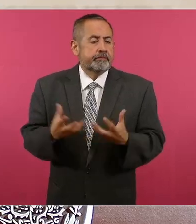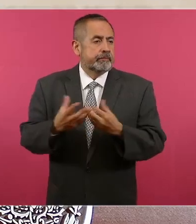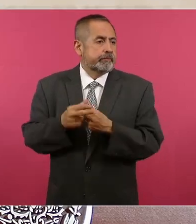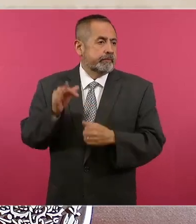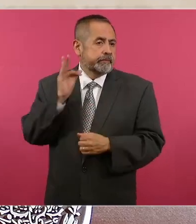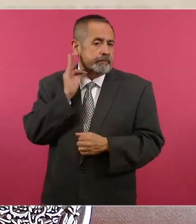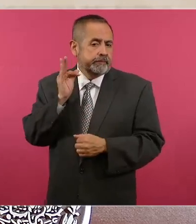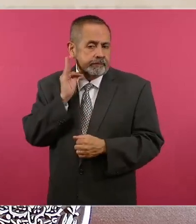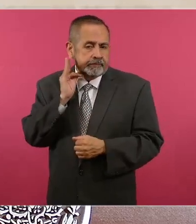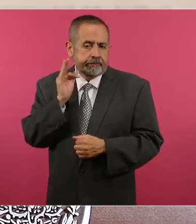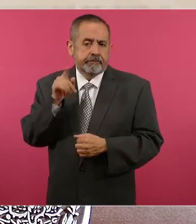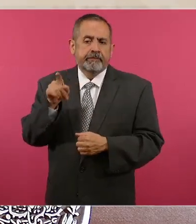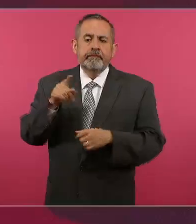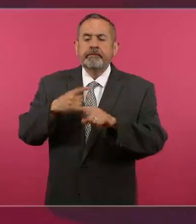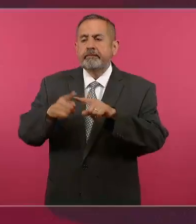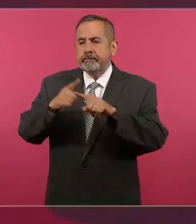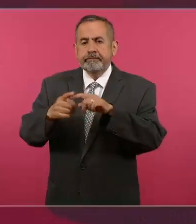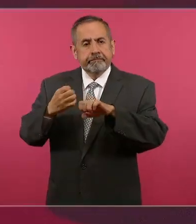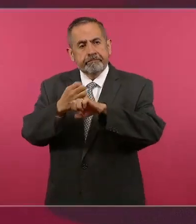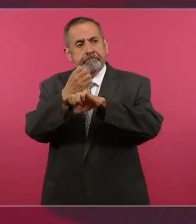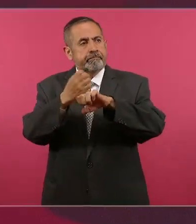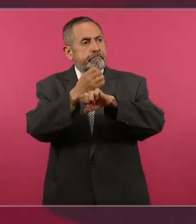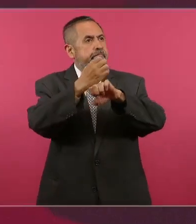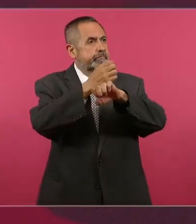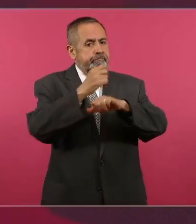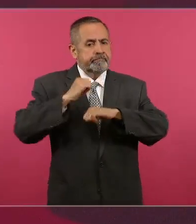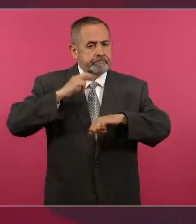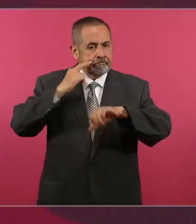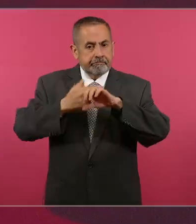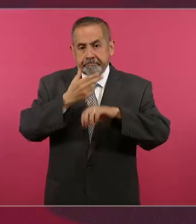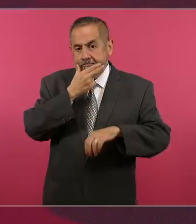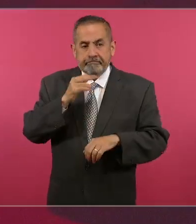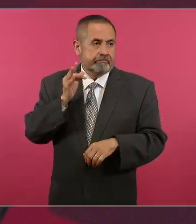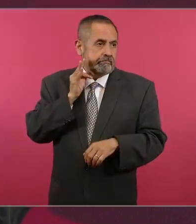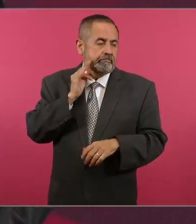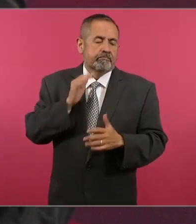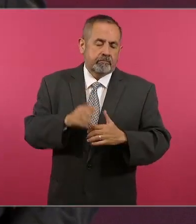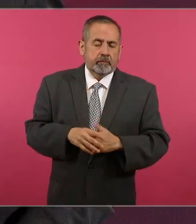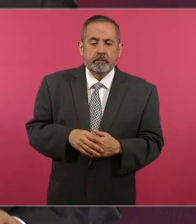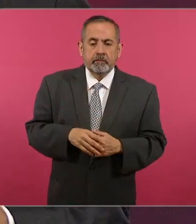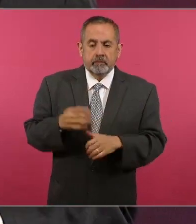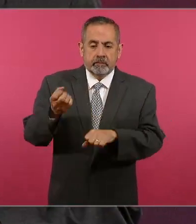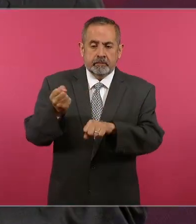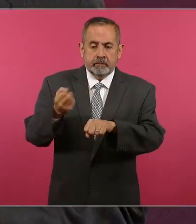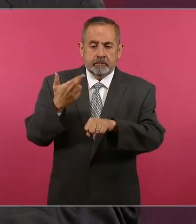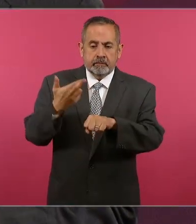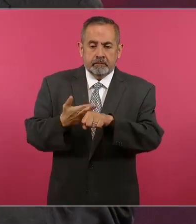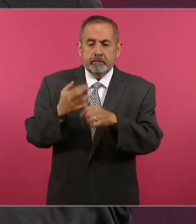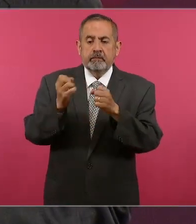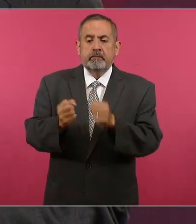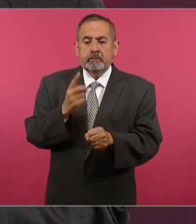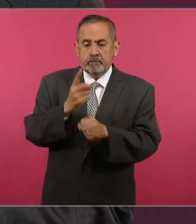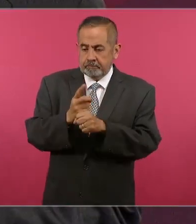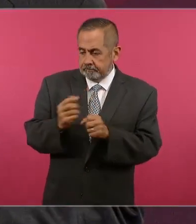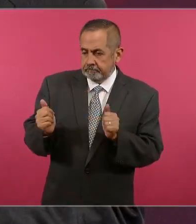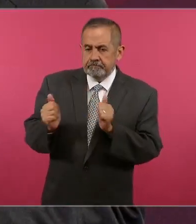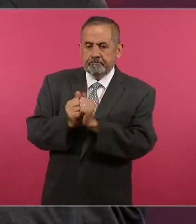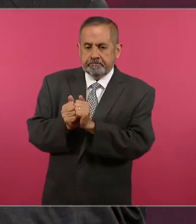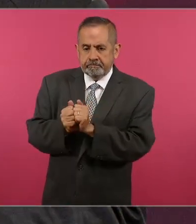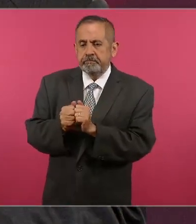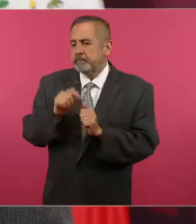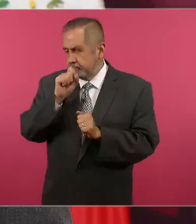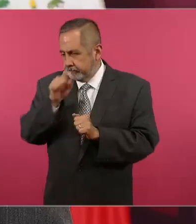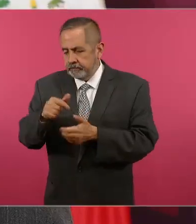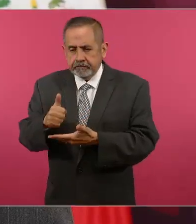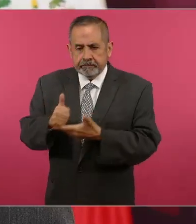fiscales de los estados, nos está ayudando la Secretaría de Seguridad Pública